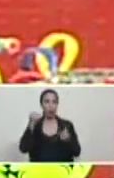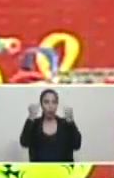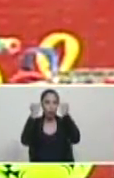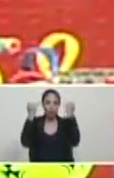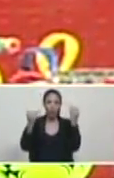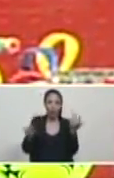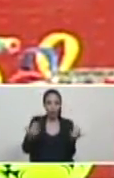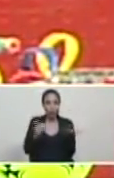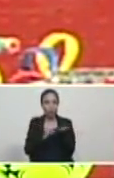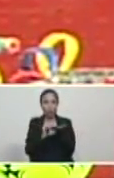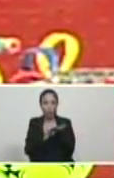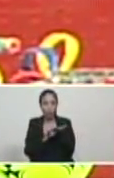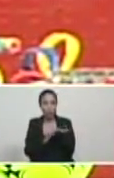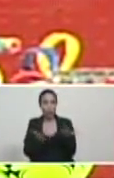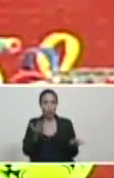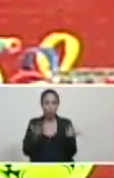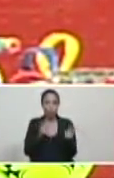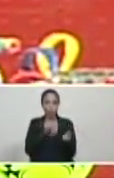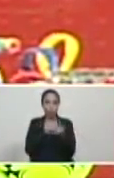buscar soluciones.